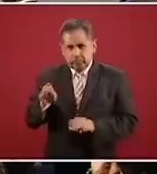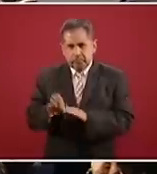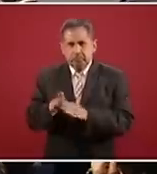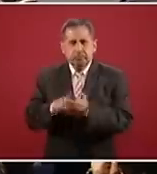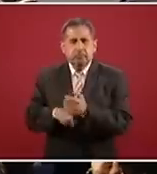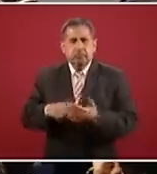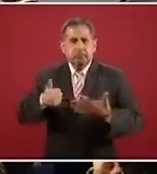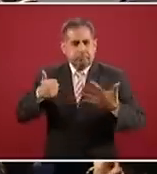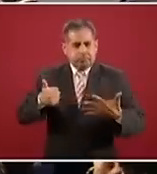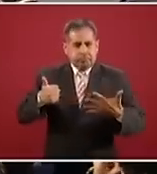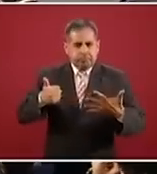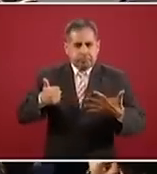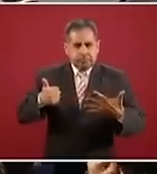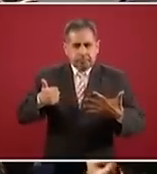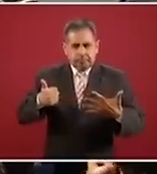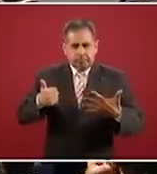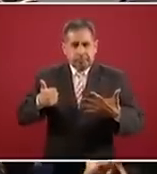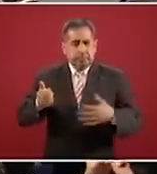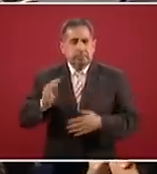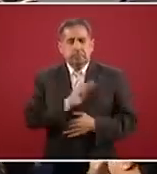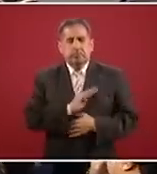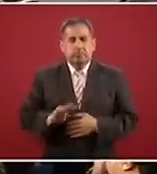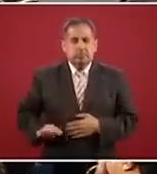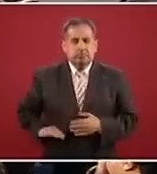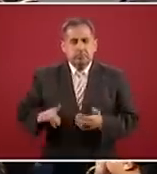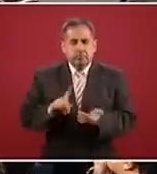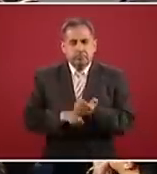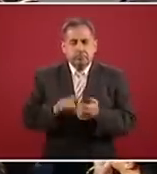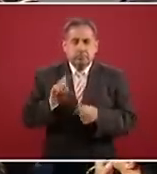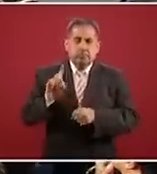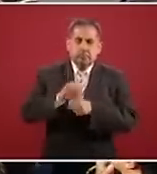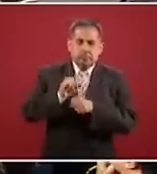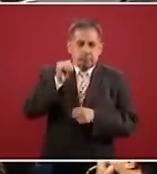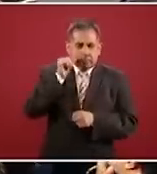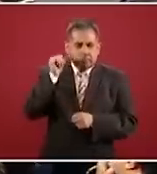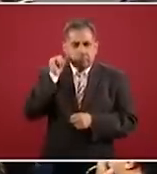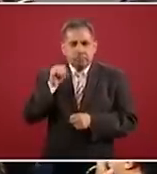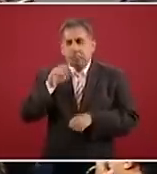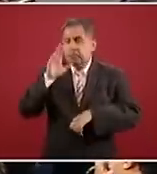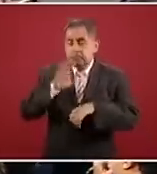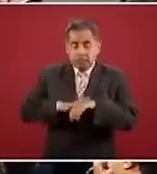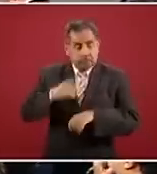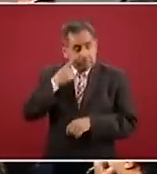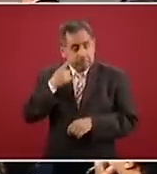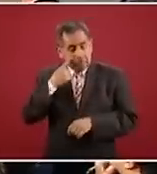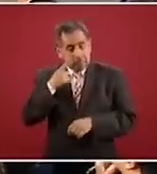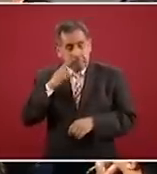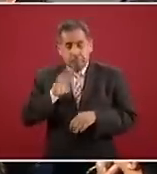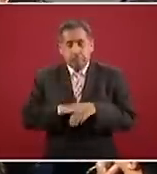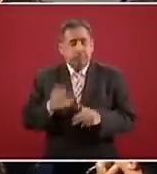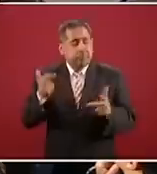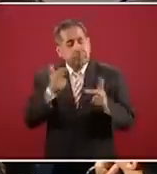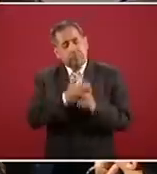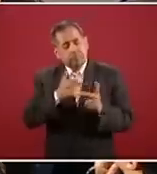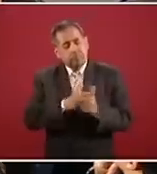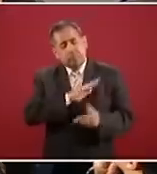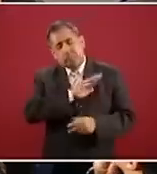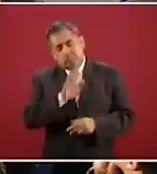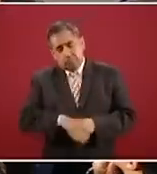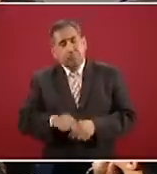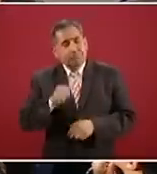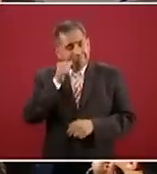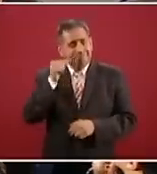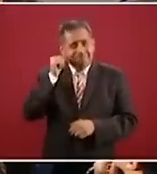son seis, es el municipio el día de ayer que tuvo más homicidios,